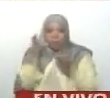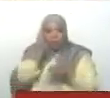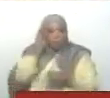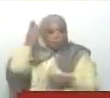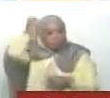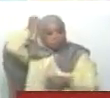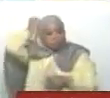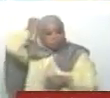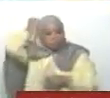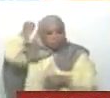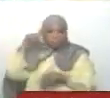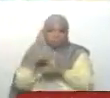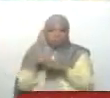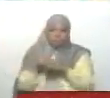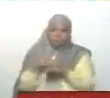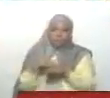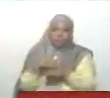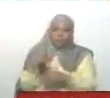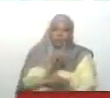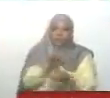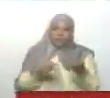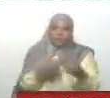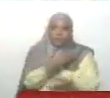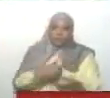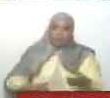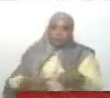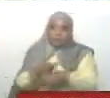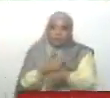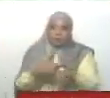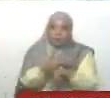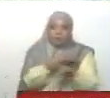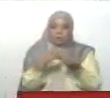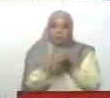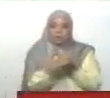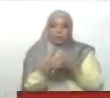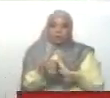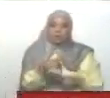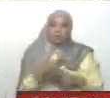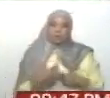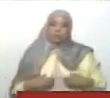Nazaret, tú que te la das de vicepresidente de gobierno para la cultura, ¿verdad?